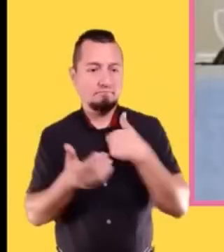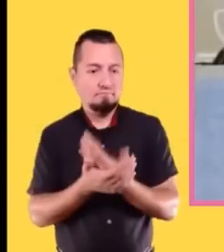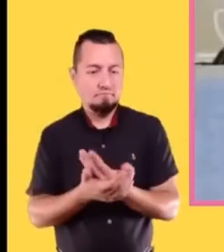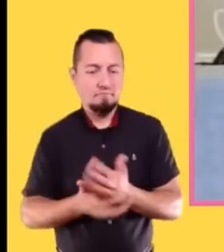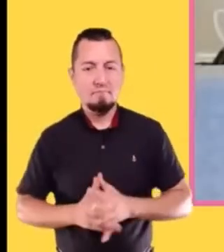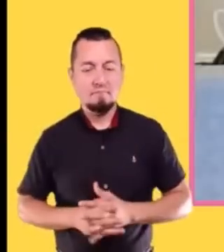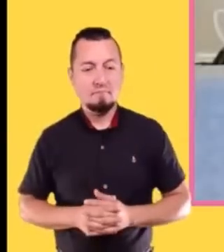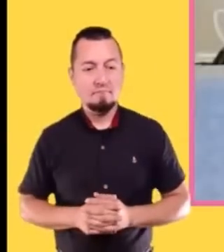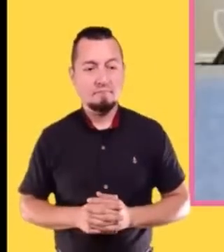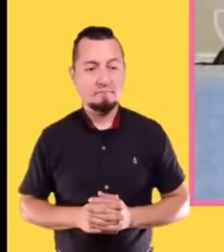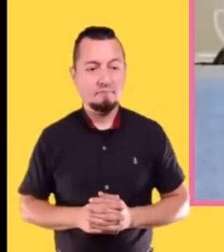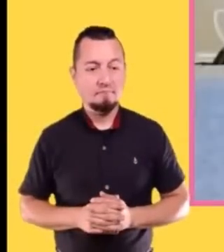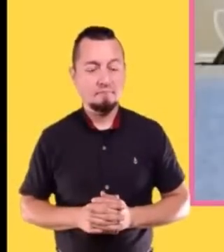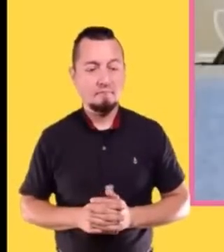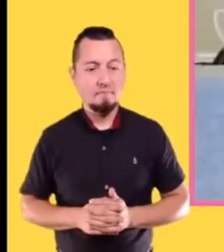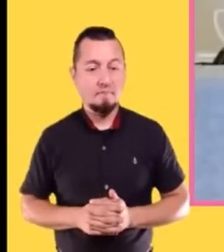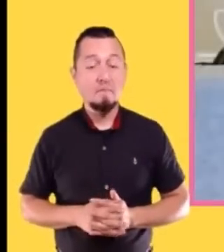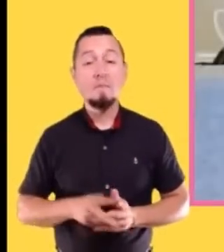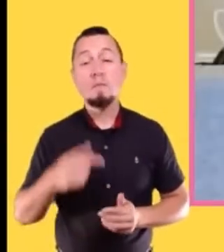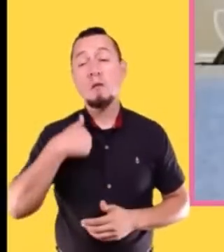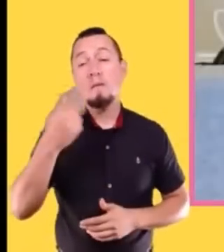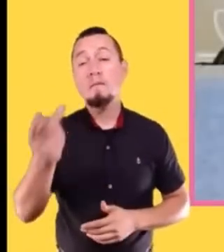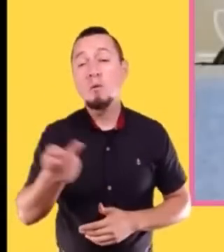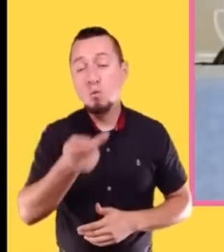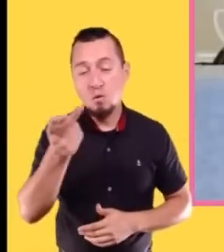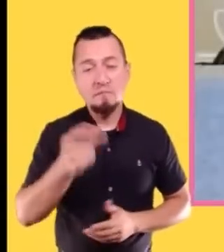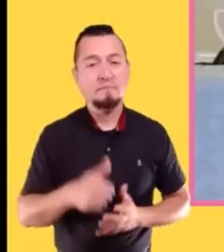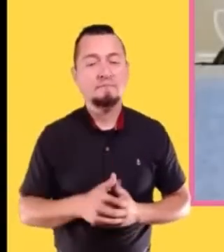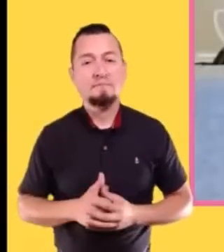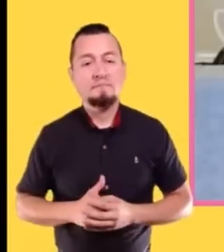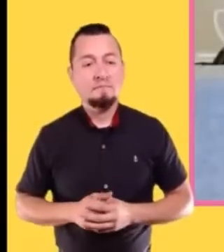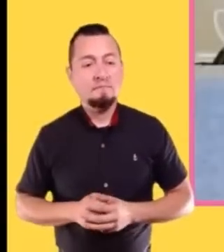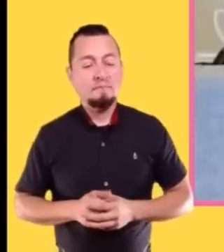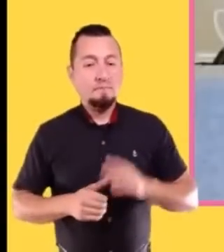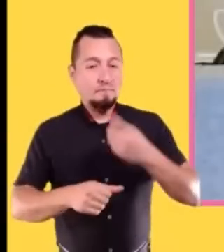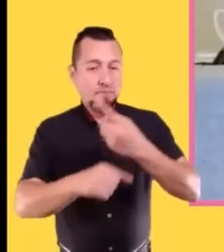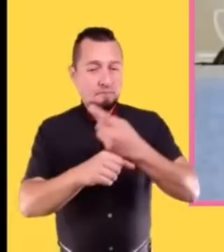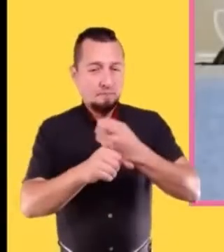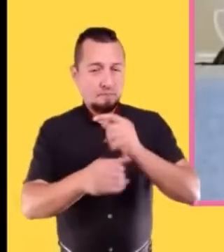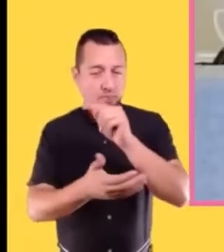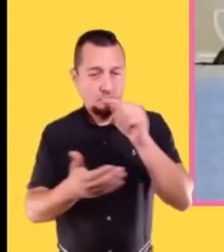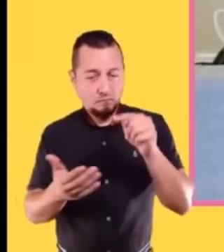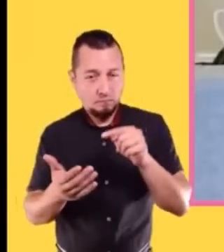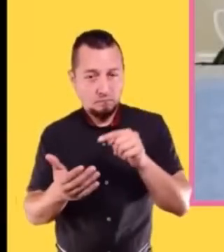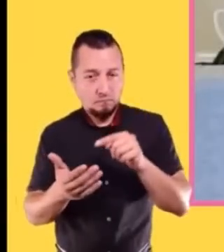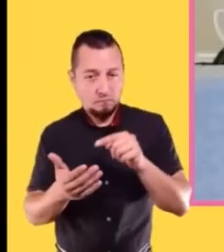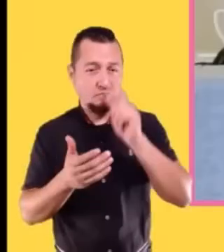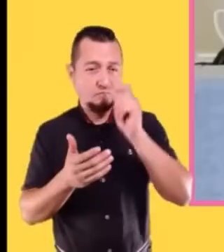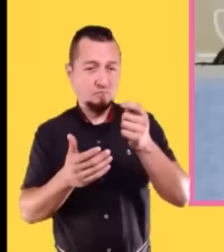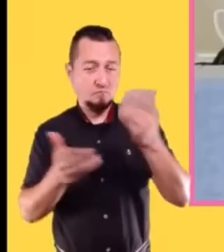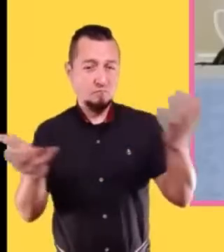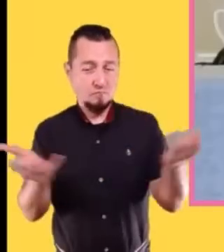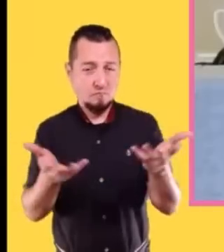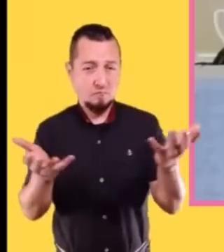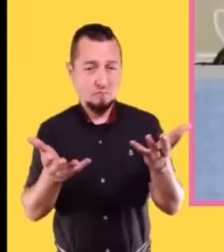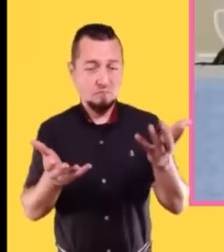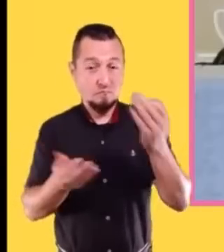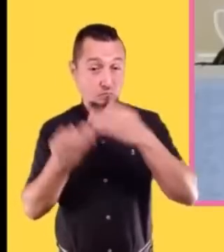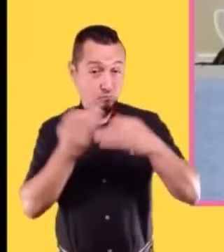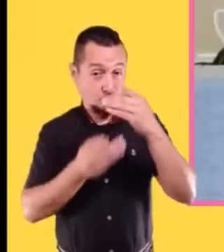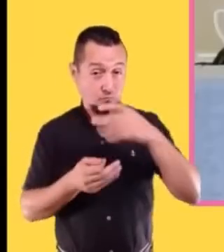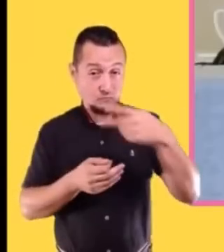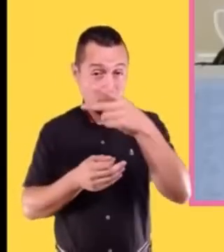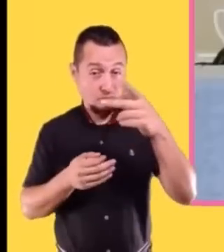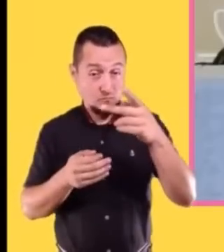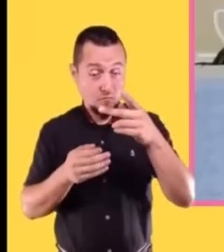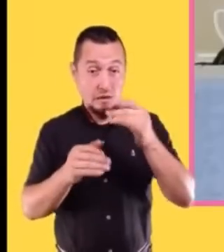Buen día. Preguntarles, en primer lugar, ¿la oferta que están dando sería solamente digital o